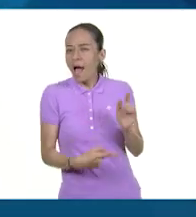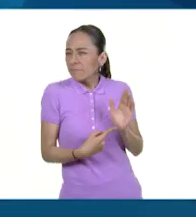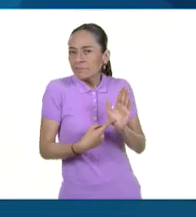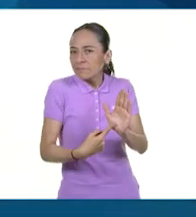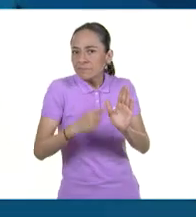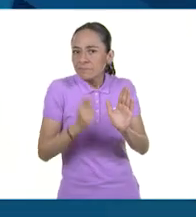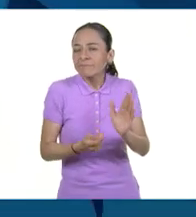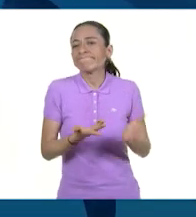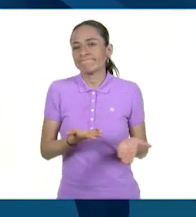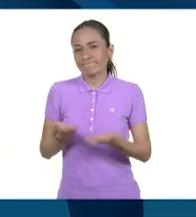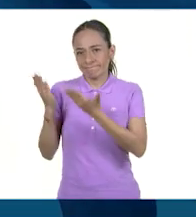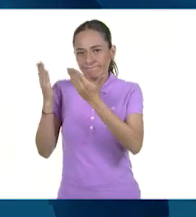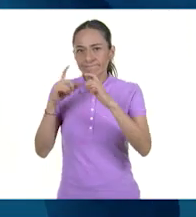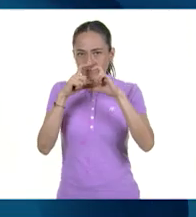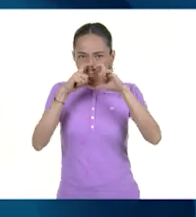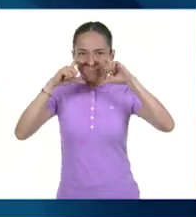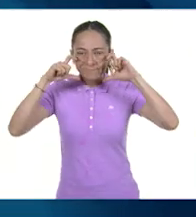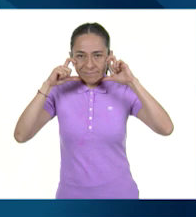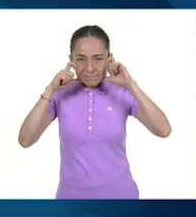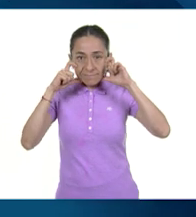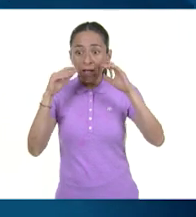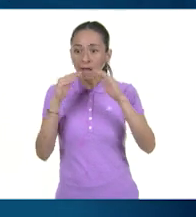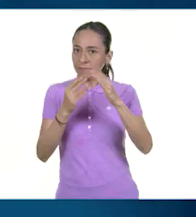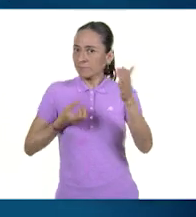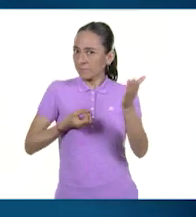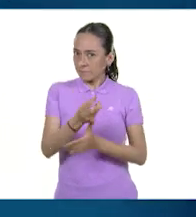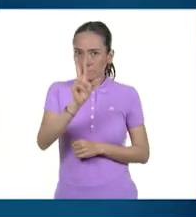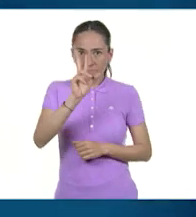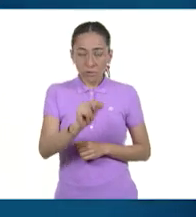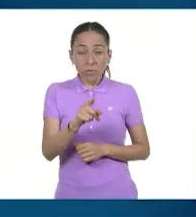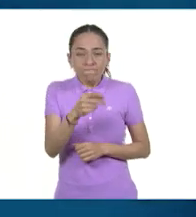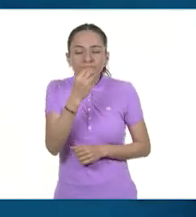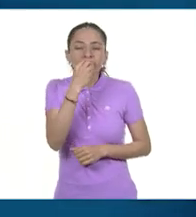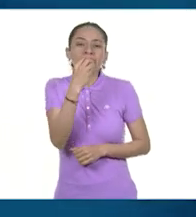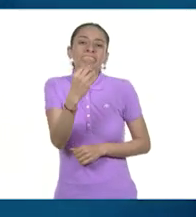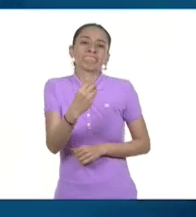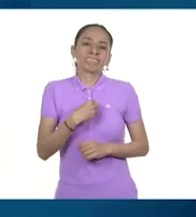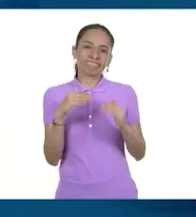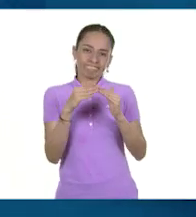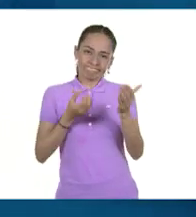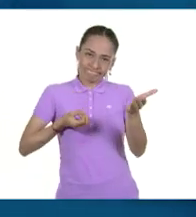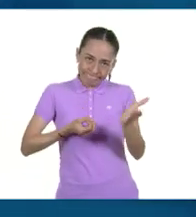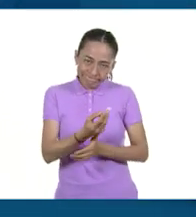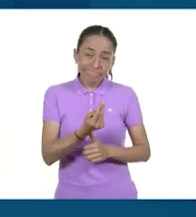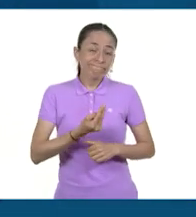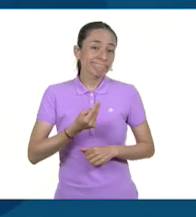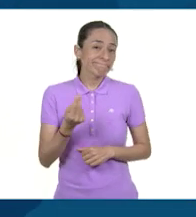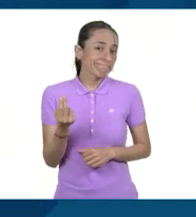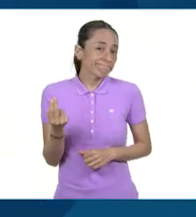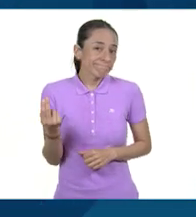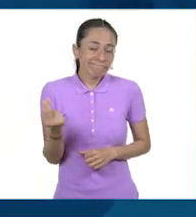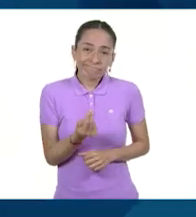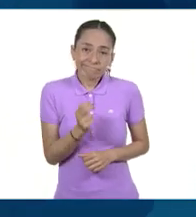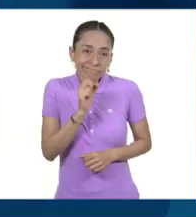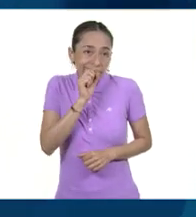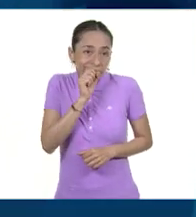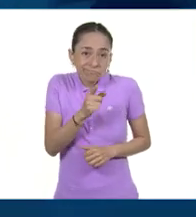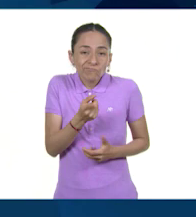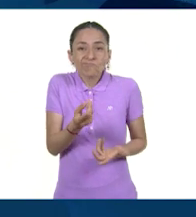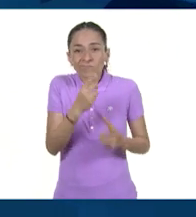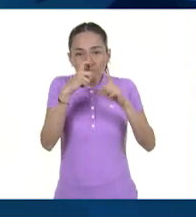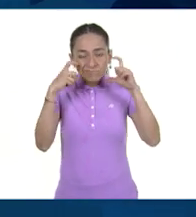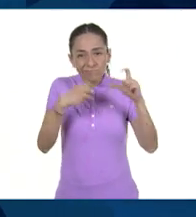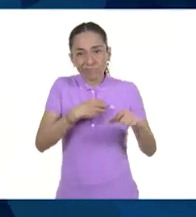Utiliza cubrebocas. No salgas de casa y si tienes que hacerlo, recuerda que es obligatorio utilizarlo. Mantén la sana